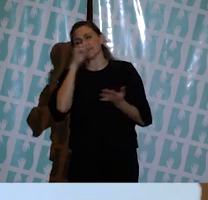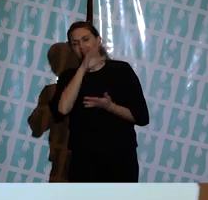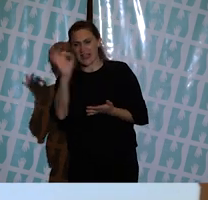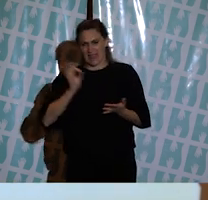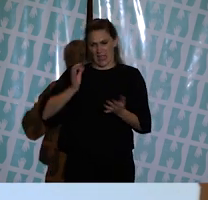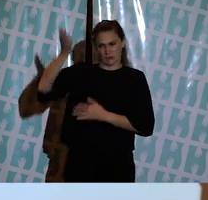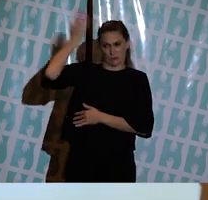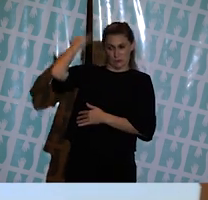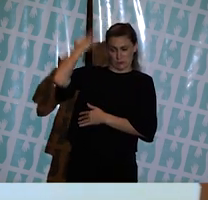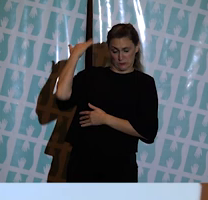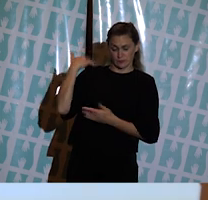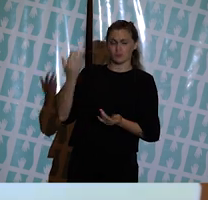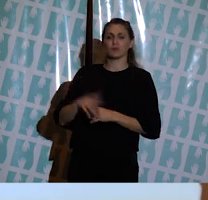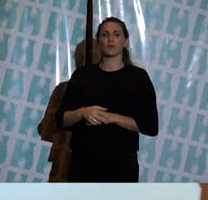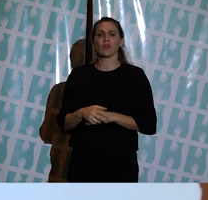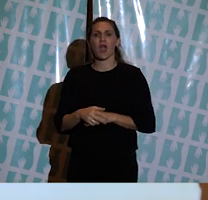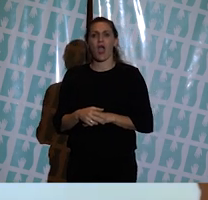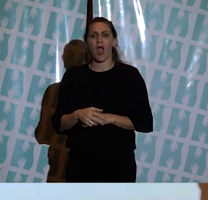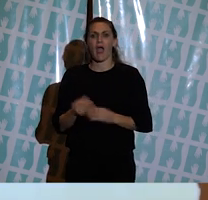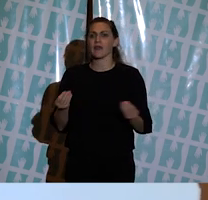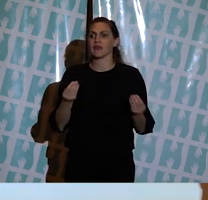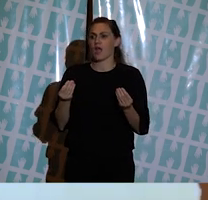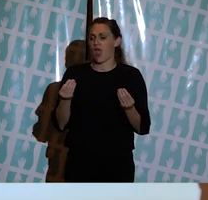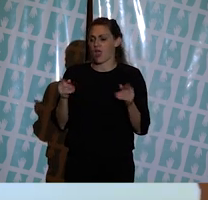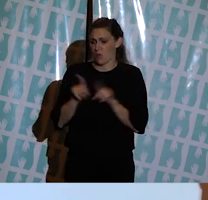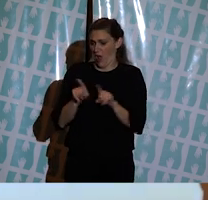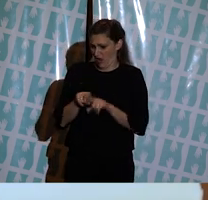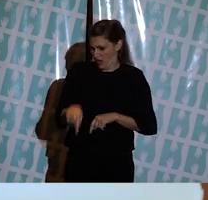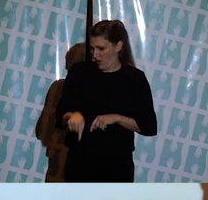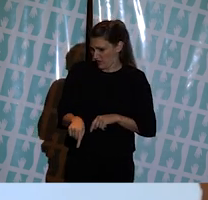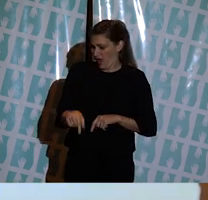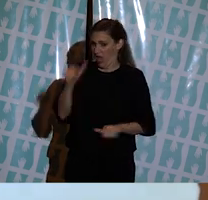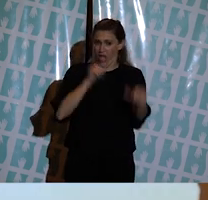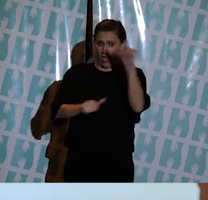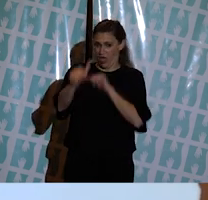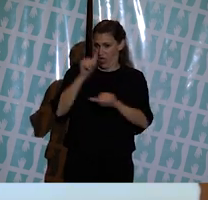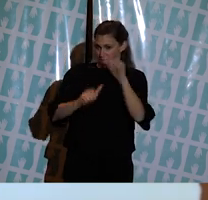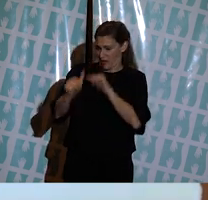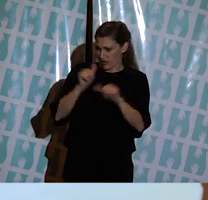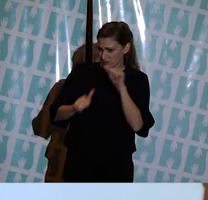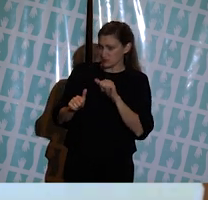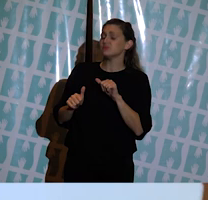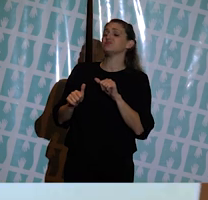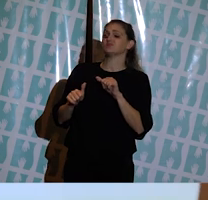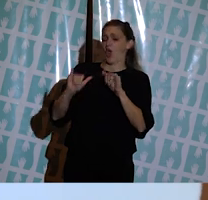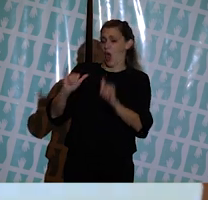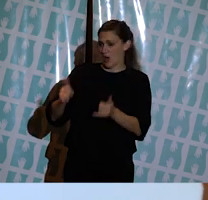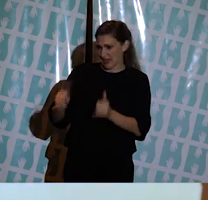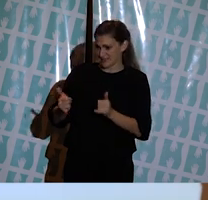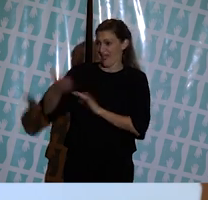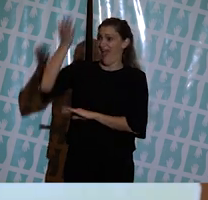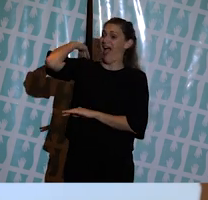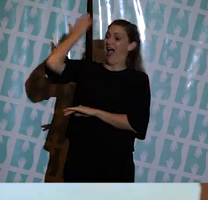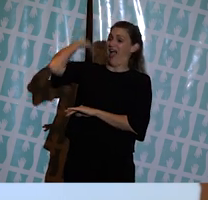cuando, bueno, el fenómeno similar a lo que está sucediendo hoy con el alcohol en los adolescentes pasaba con